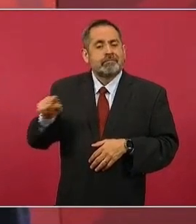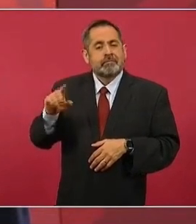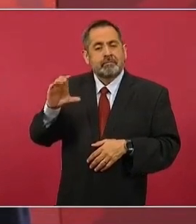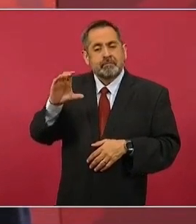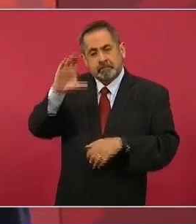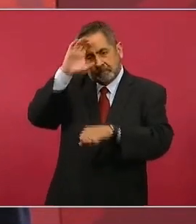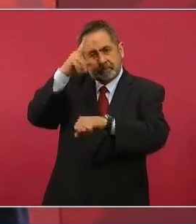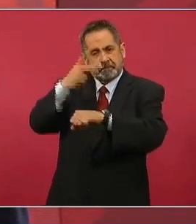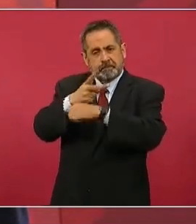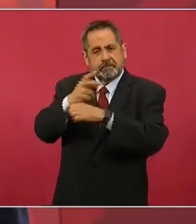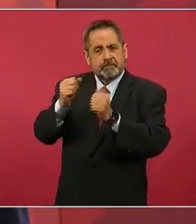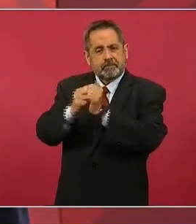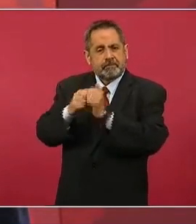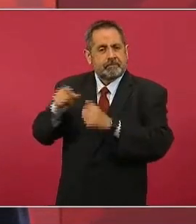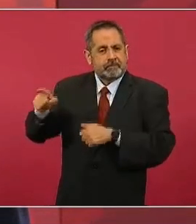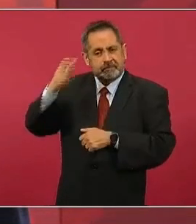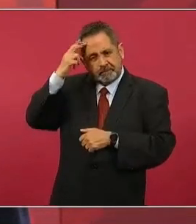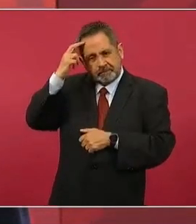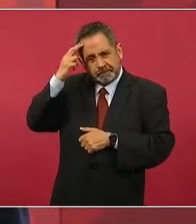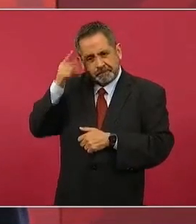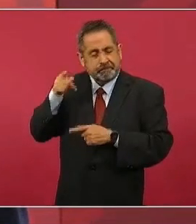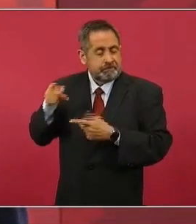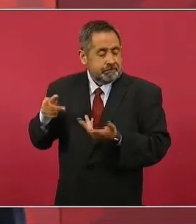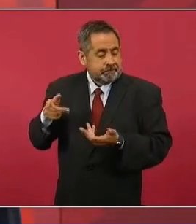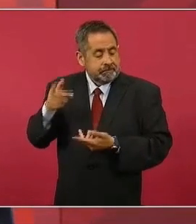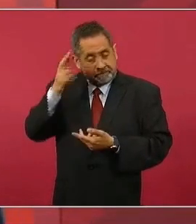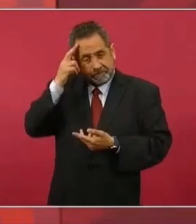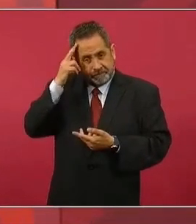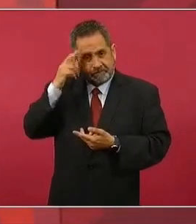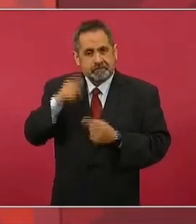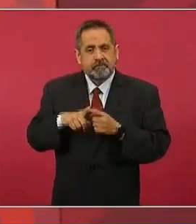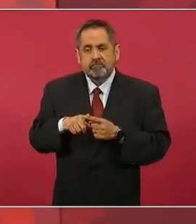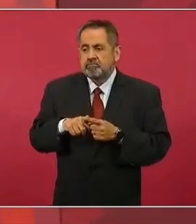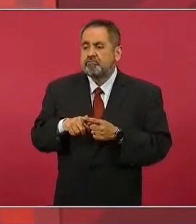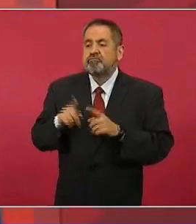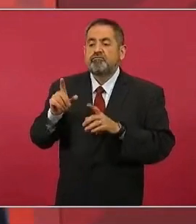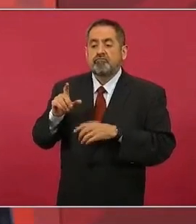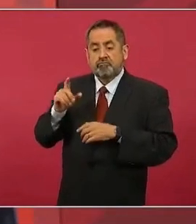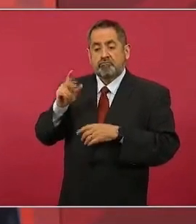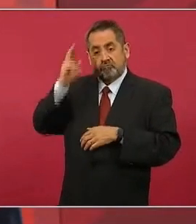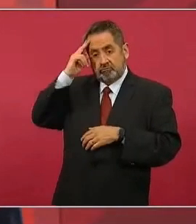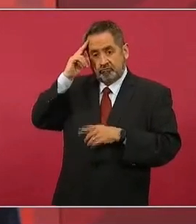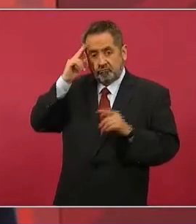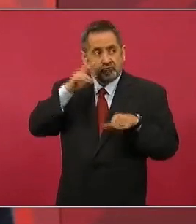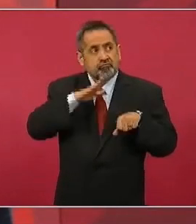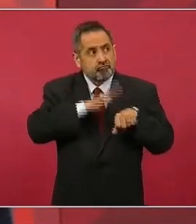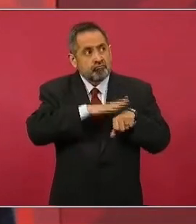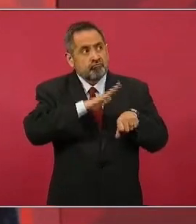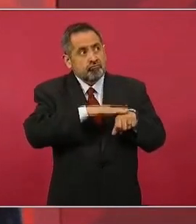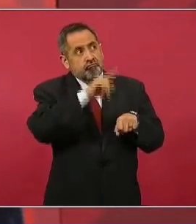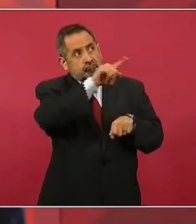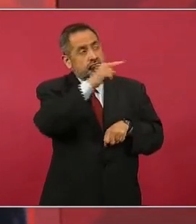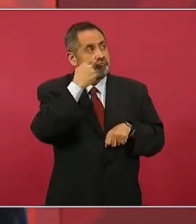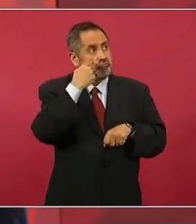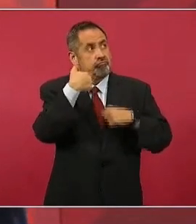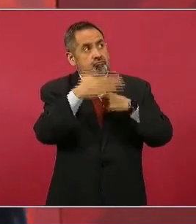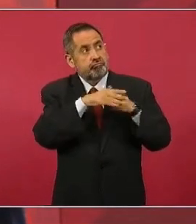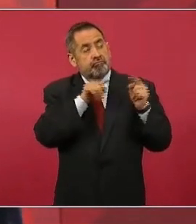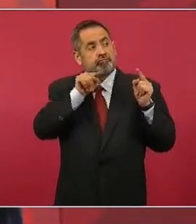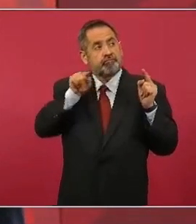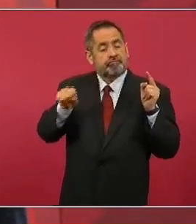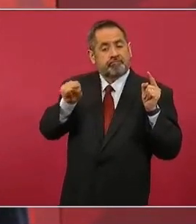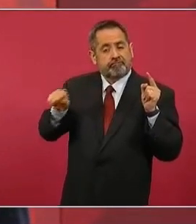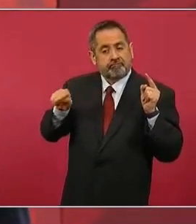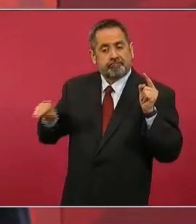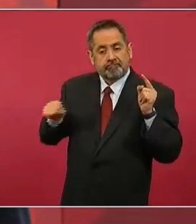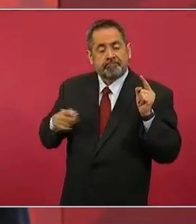pero él se había encargado de hablar con sus hombres fuertes en todos los estados, Porfirio, y les